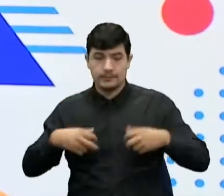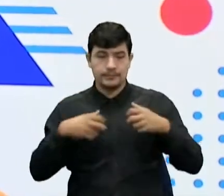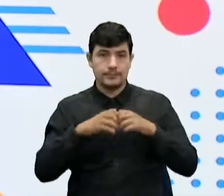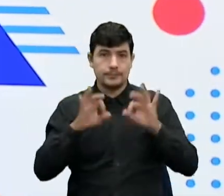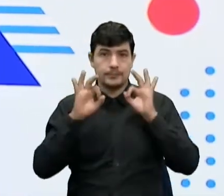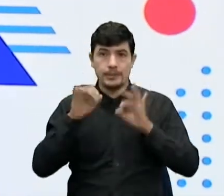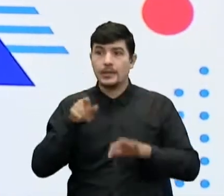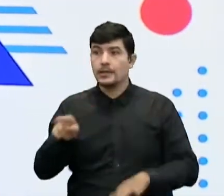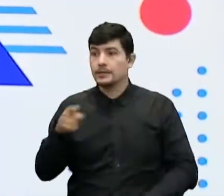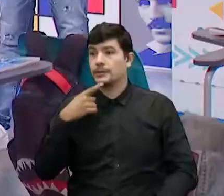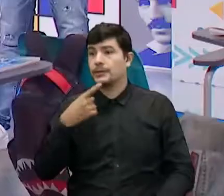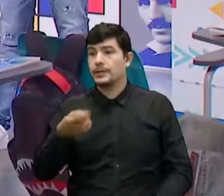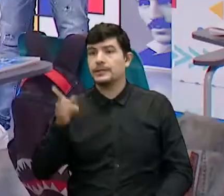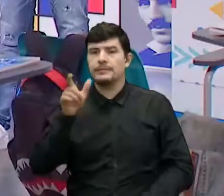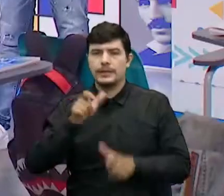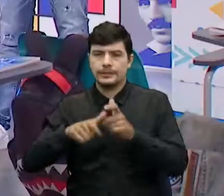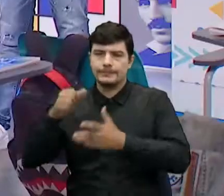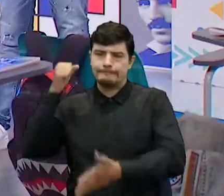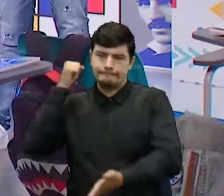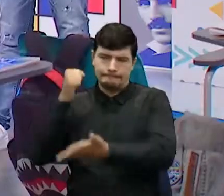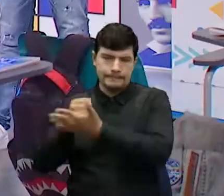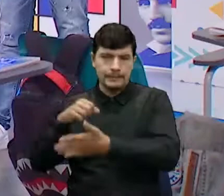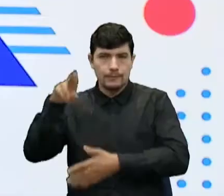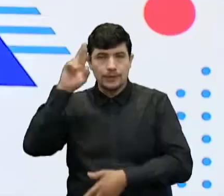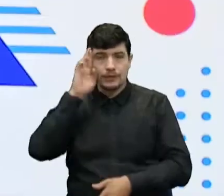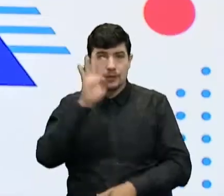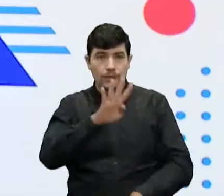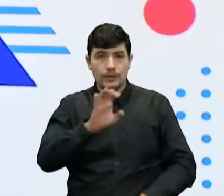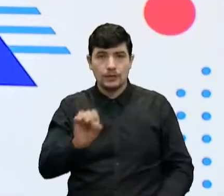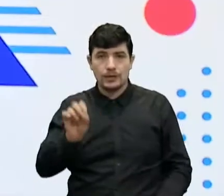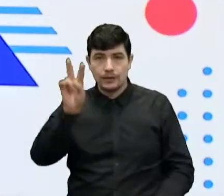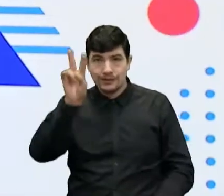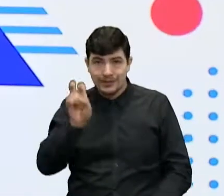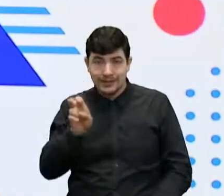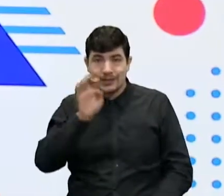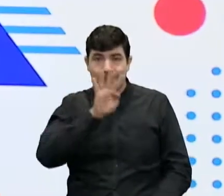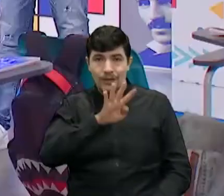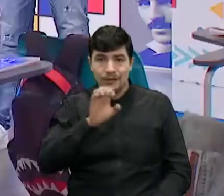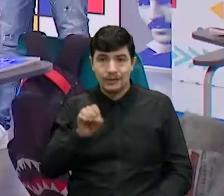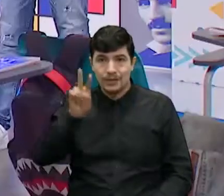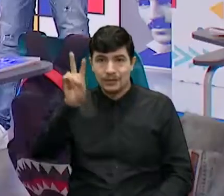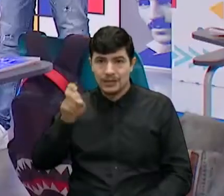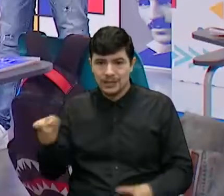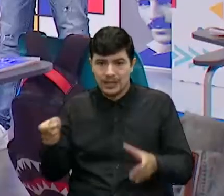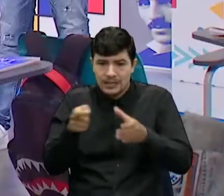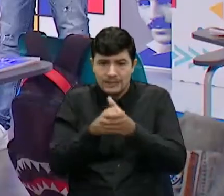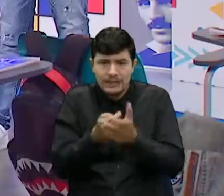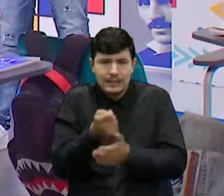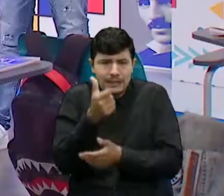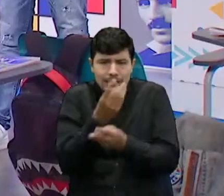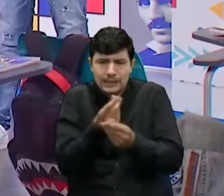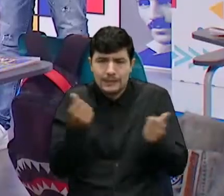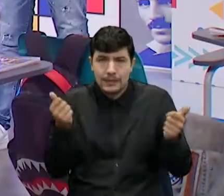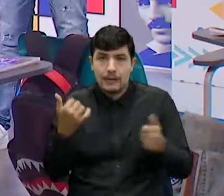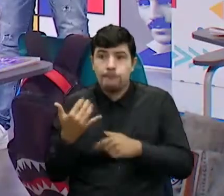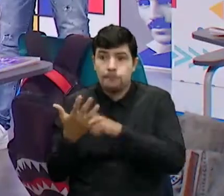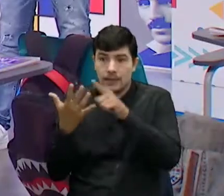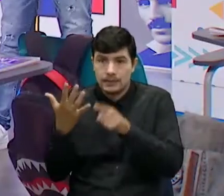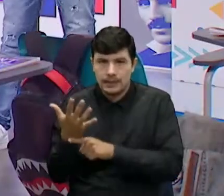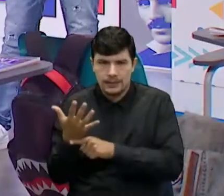Eso es Ajá Sí Hay 407 especies En vía de extinción En Colombia Estas son algunas Este es el top 5